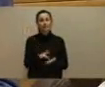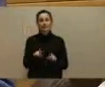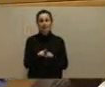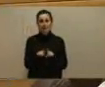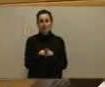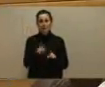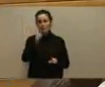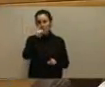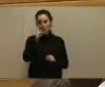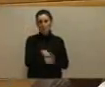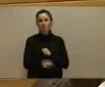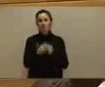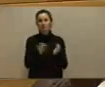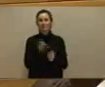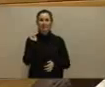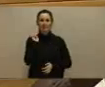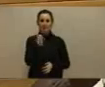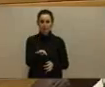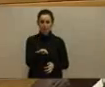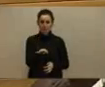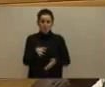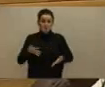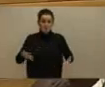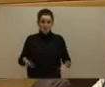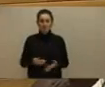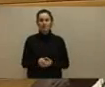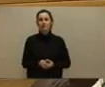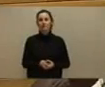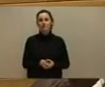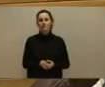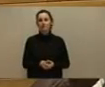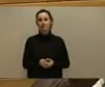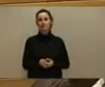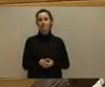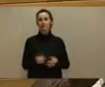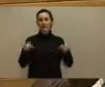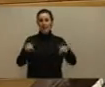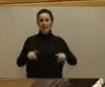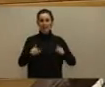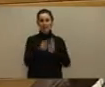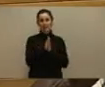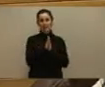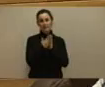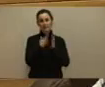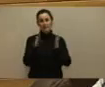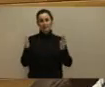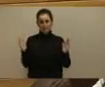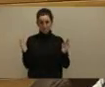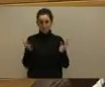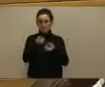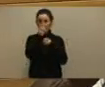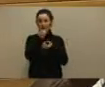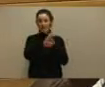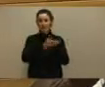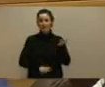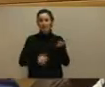junio y de agosto del año 2014, ¿no? Y entonces, aquí, en todo este periodo, hay estos informes